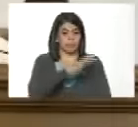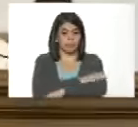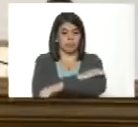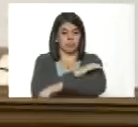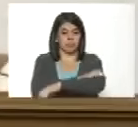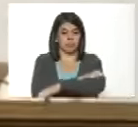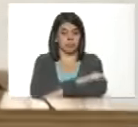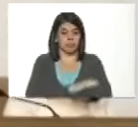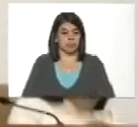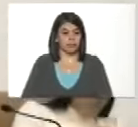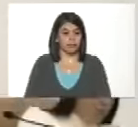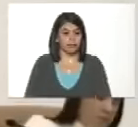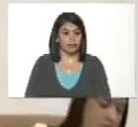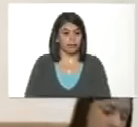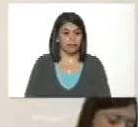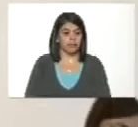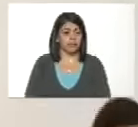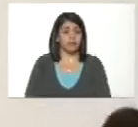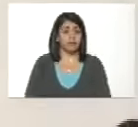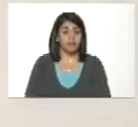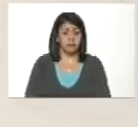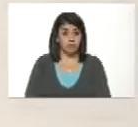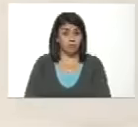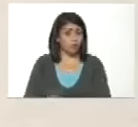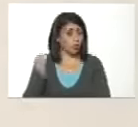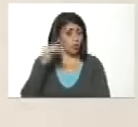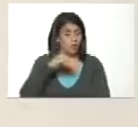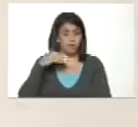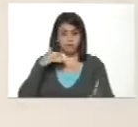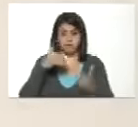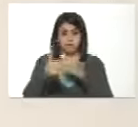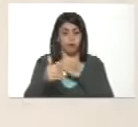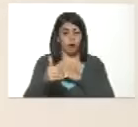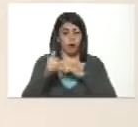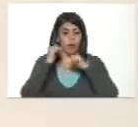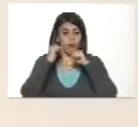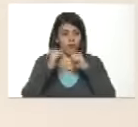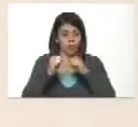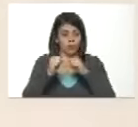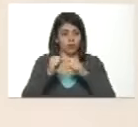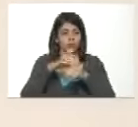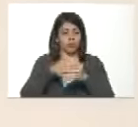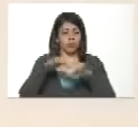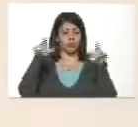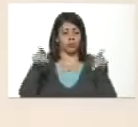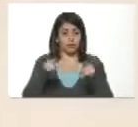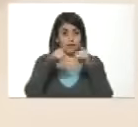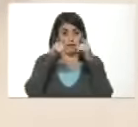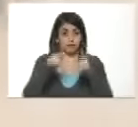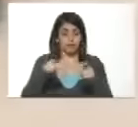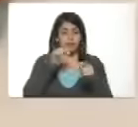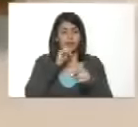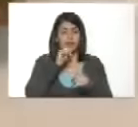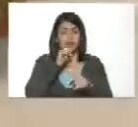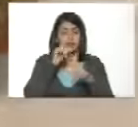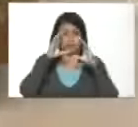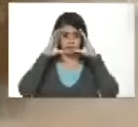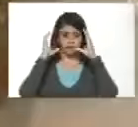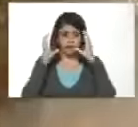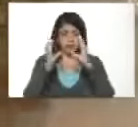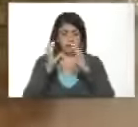oposición llegaron y tocaron los extremos. Solo voy a mencionar uno porque es el aniversario y en este quiero